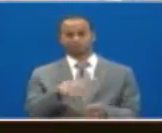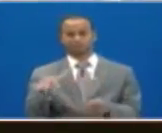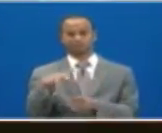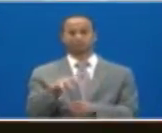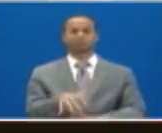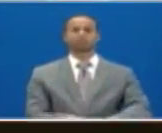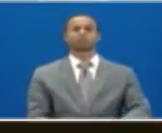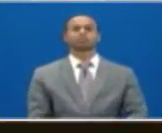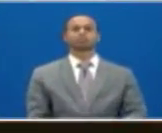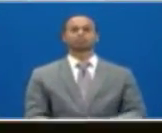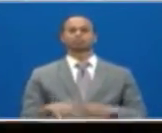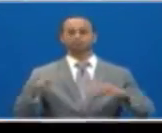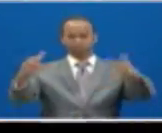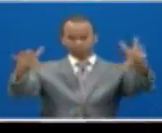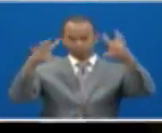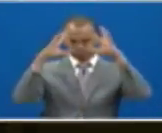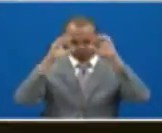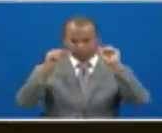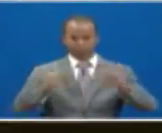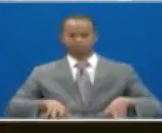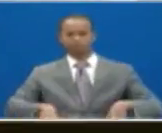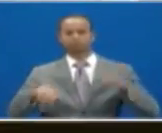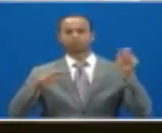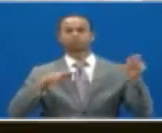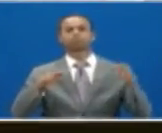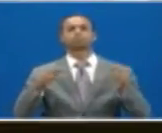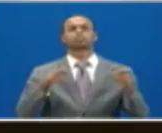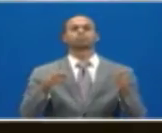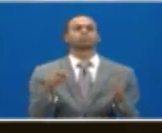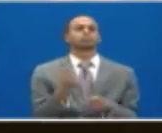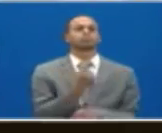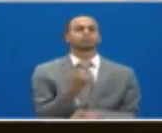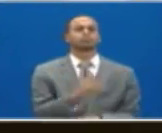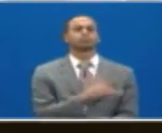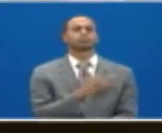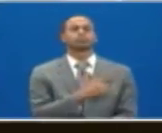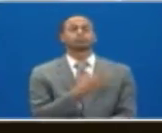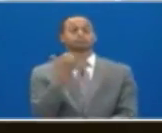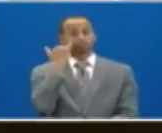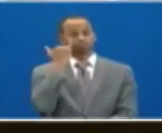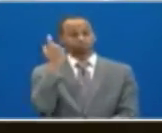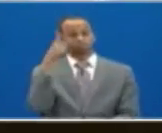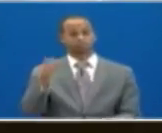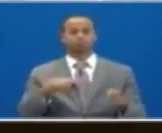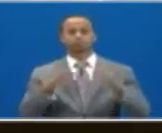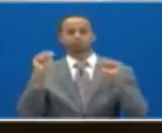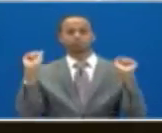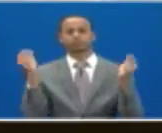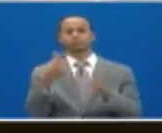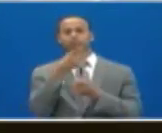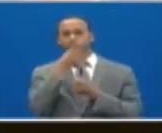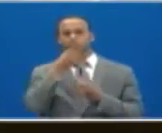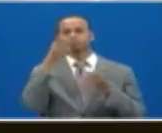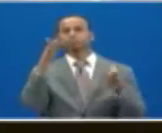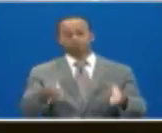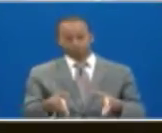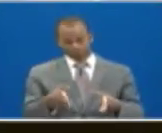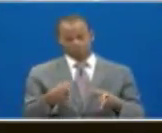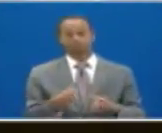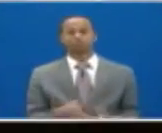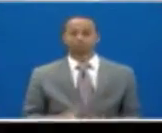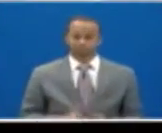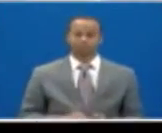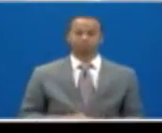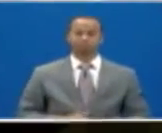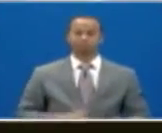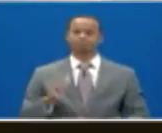Norte. Llegar a la presidencia de la República solo tiene sentido si es para gobernar para todos los dominicanos y las dominicanas por